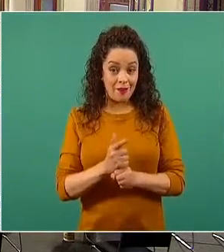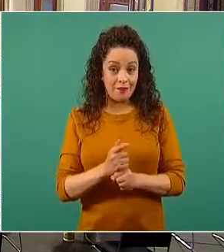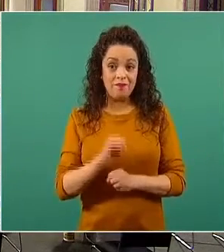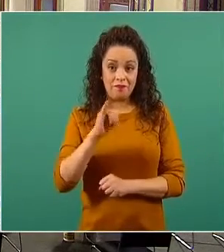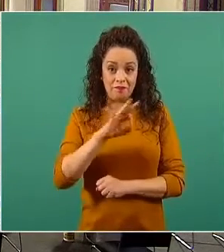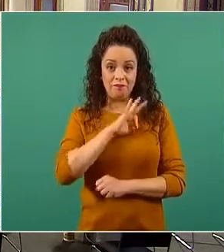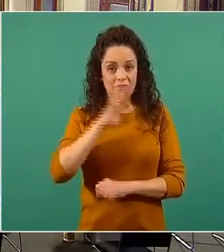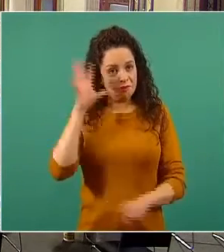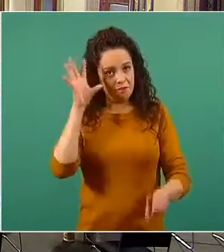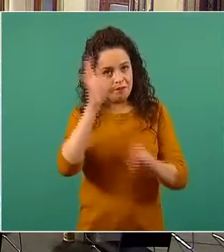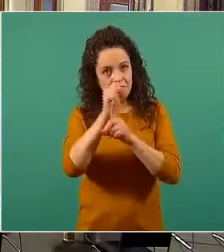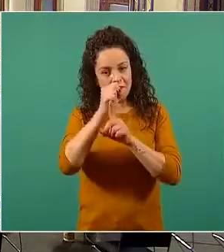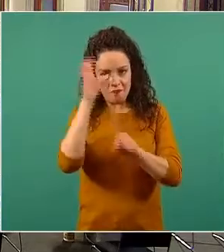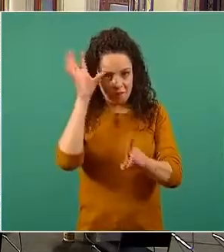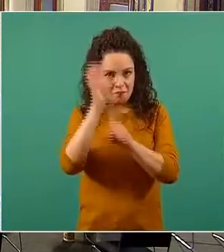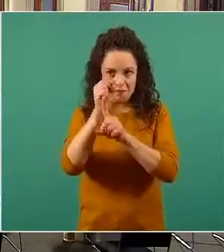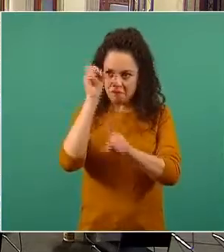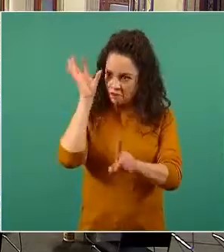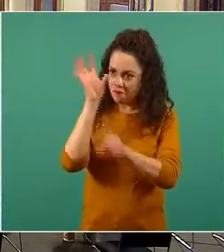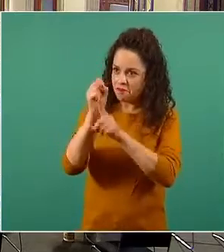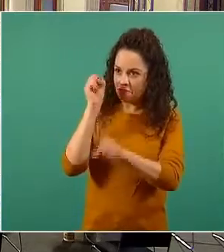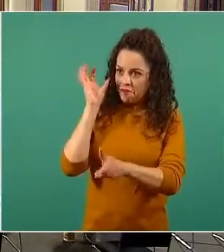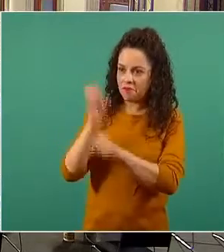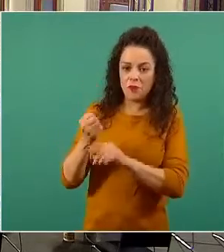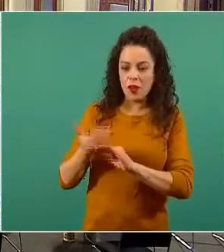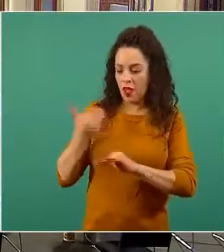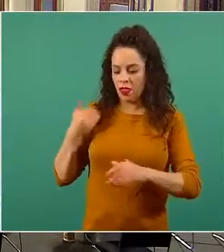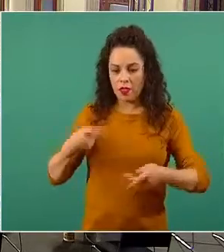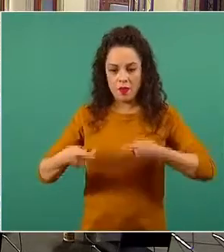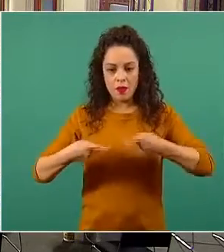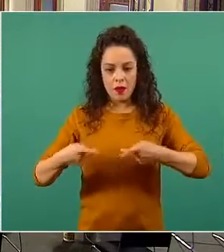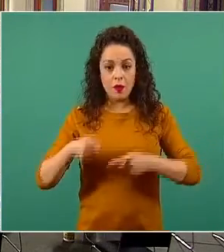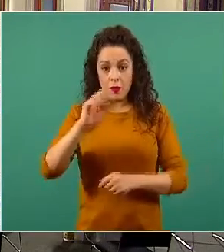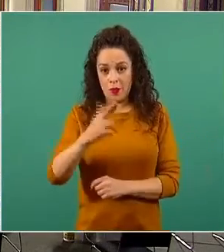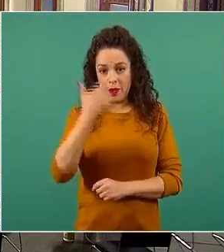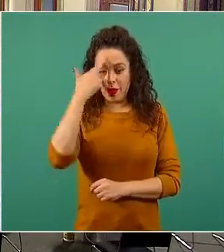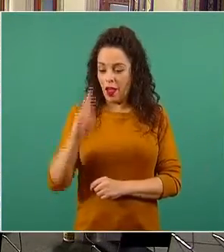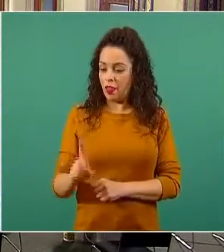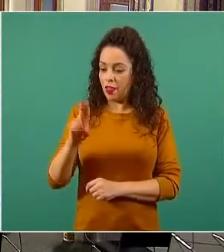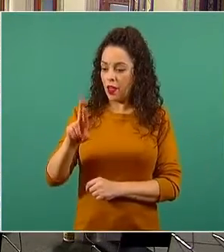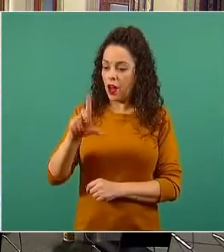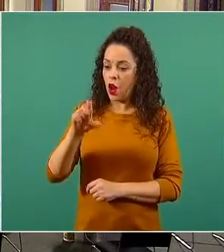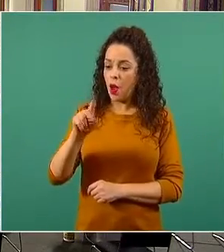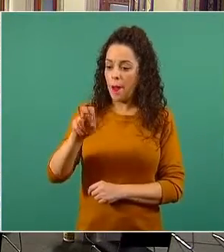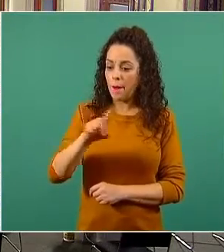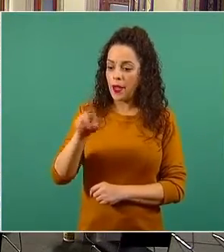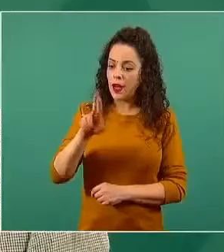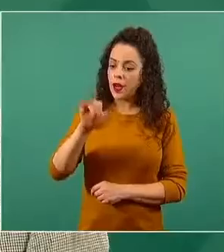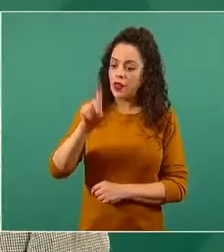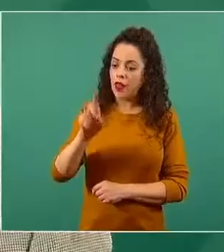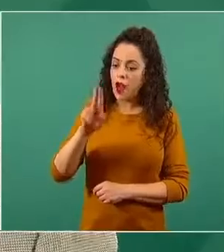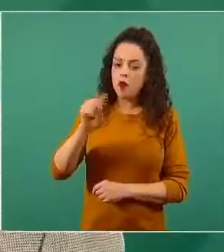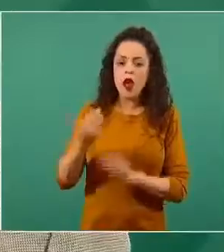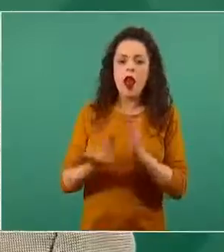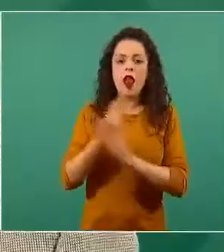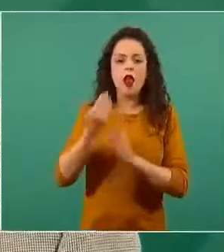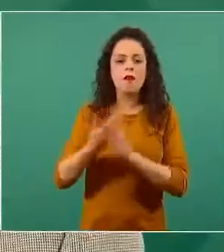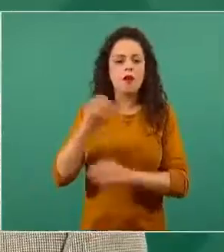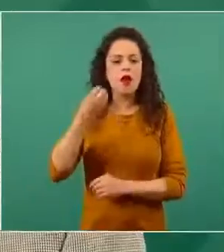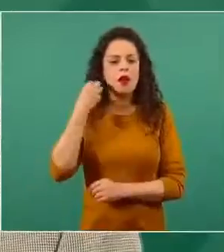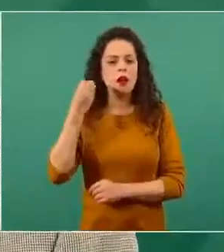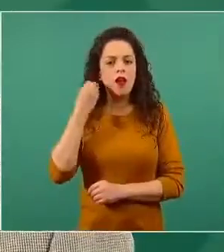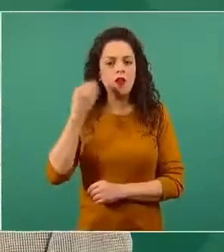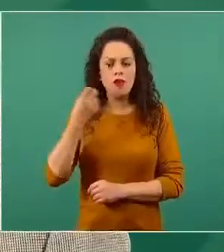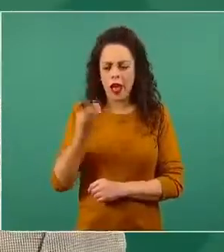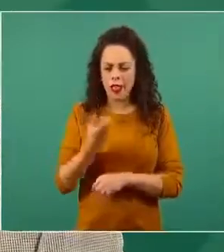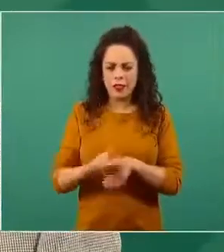logrando las metas tal como nos las propusimos. Recordarán que el doctor López Ridaura, en la conferencia matutina de esta semana,